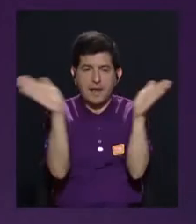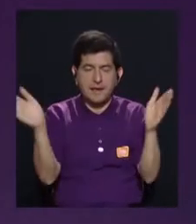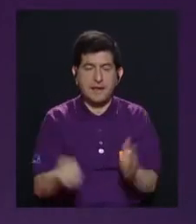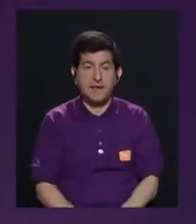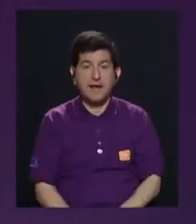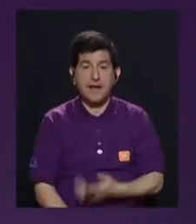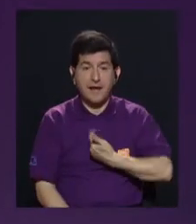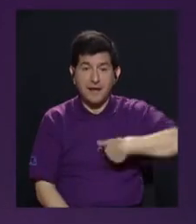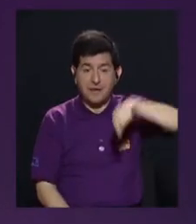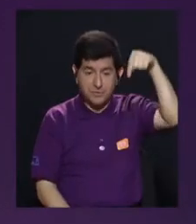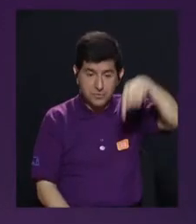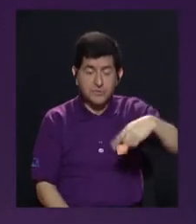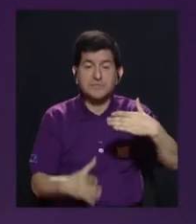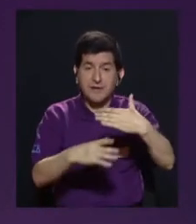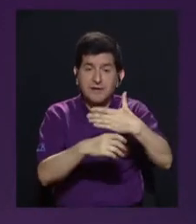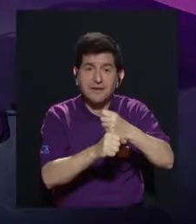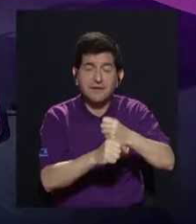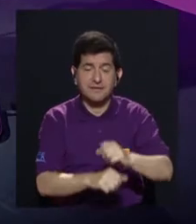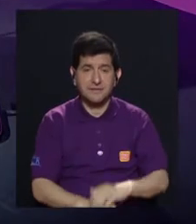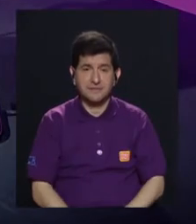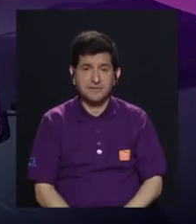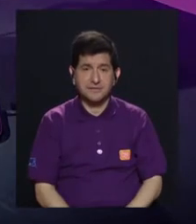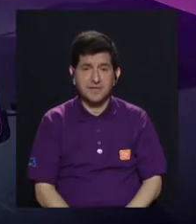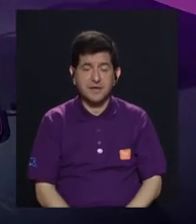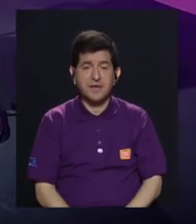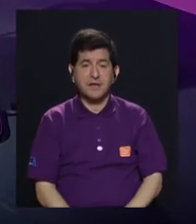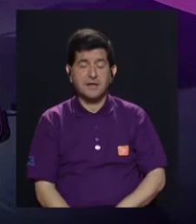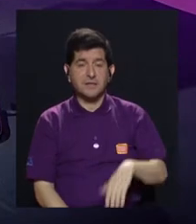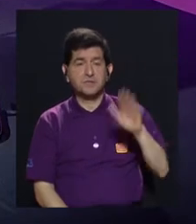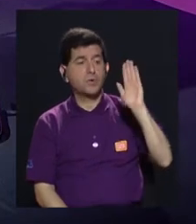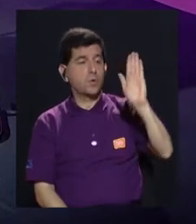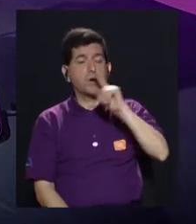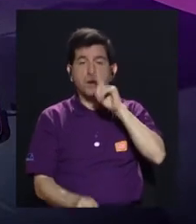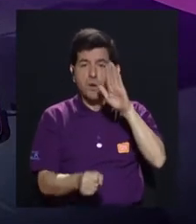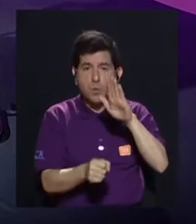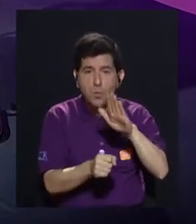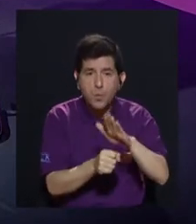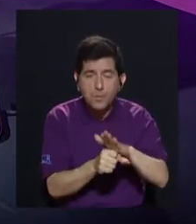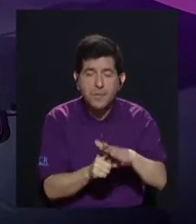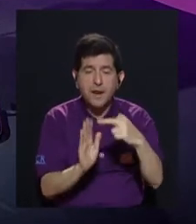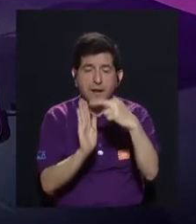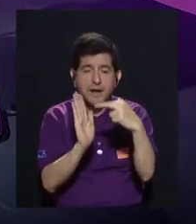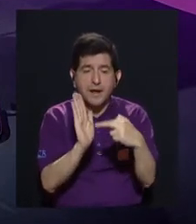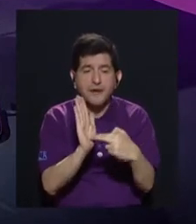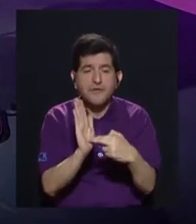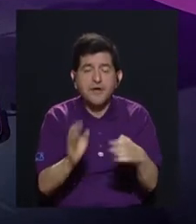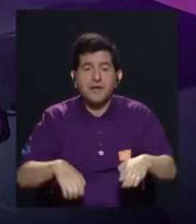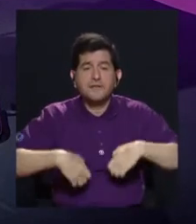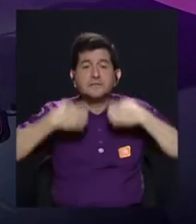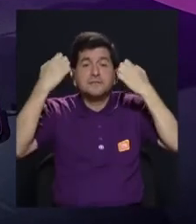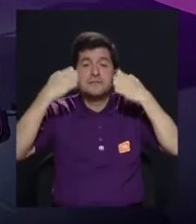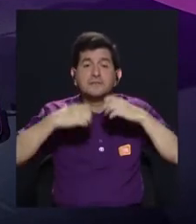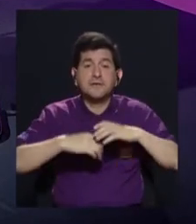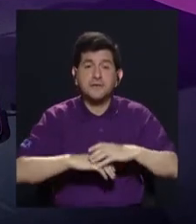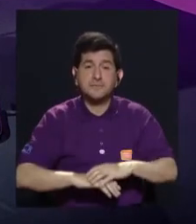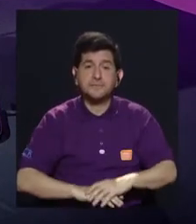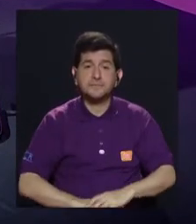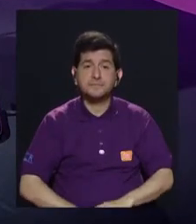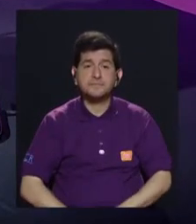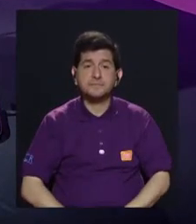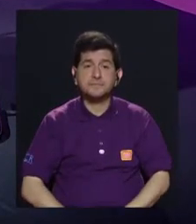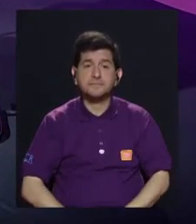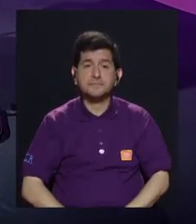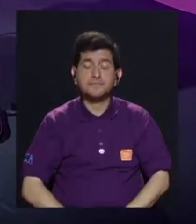nosotros aquí lo que hacemos es este jurar que se cumple la reglamentación que existe y